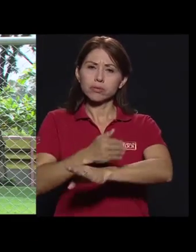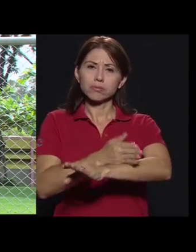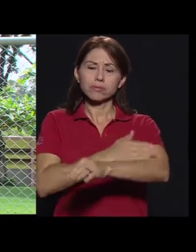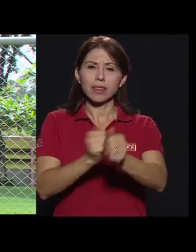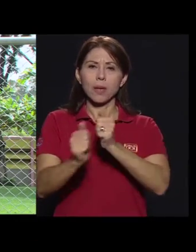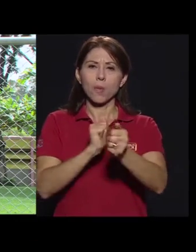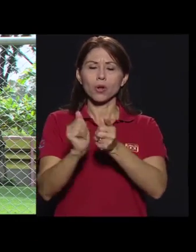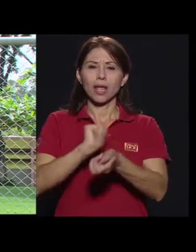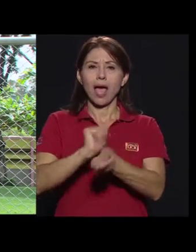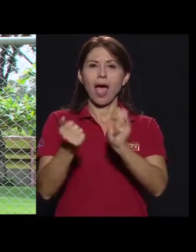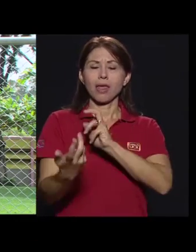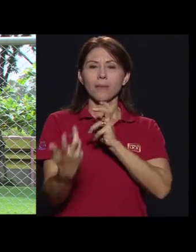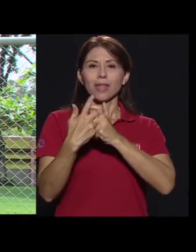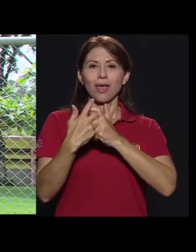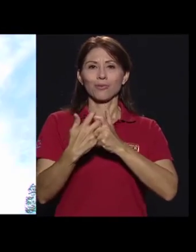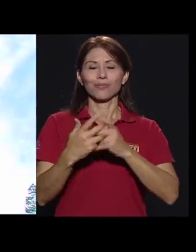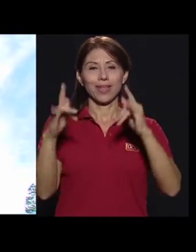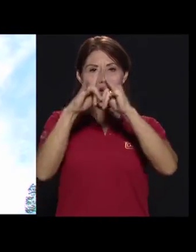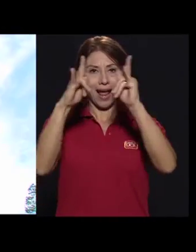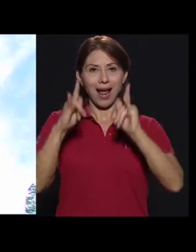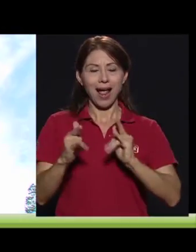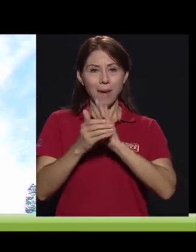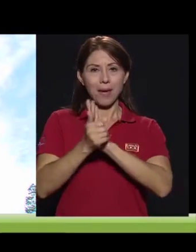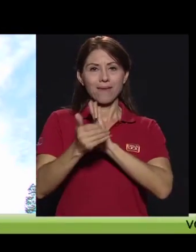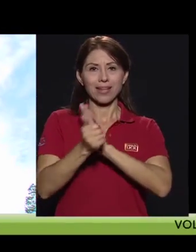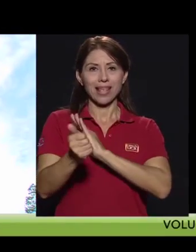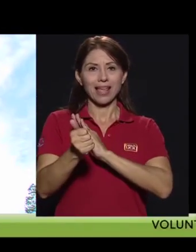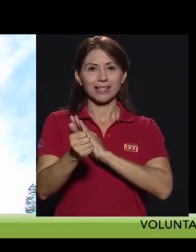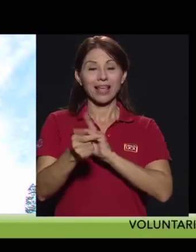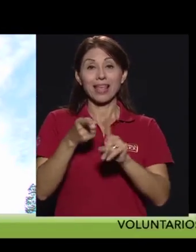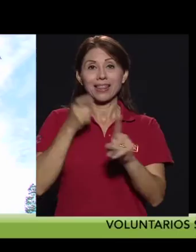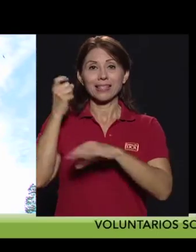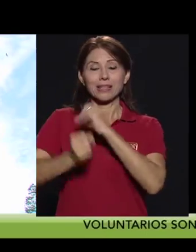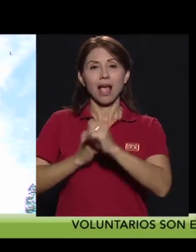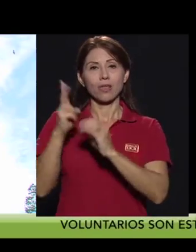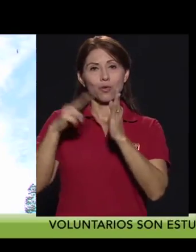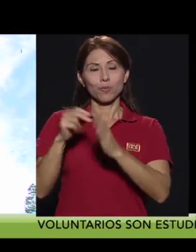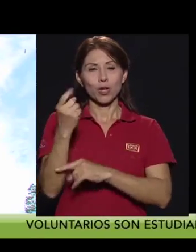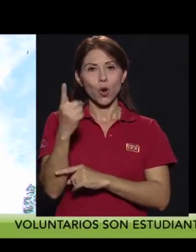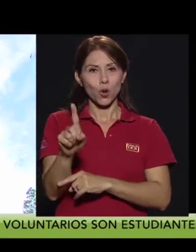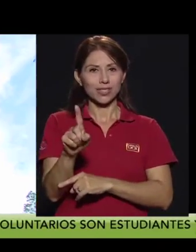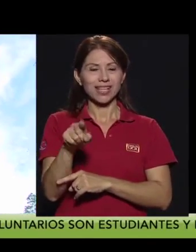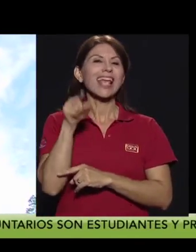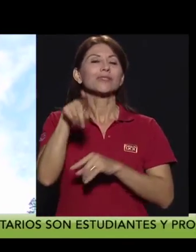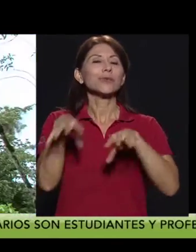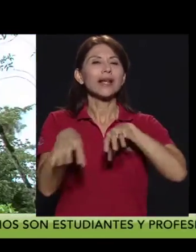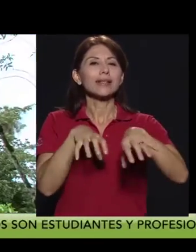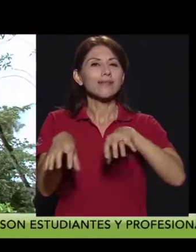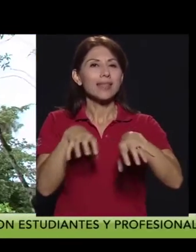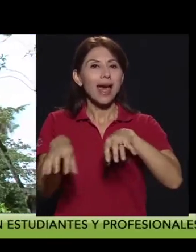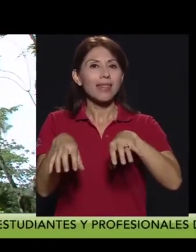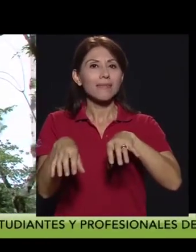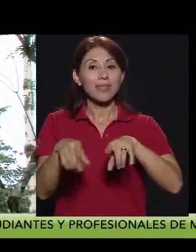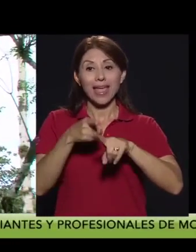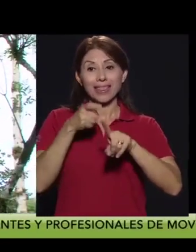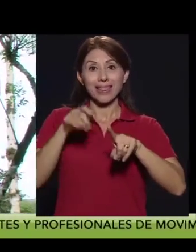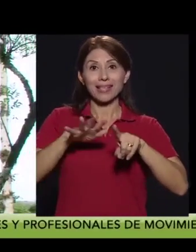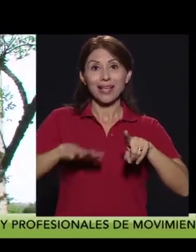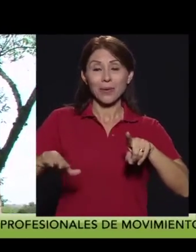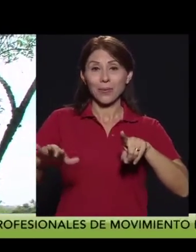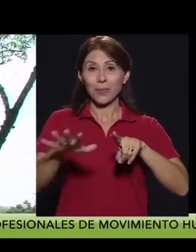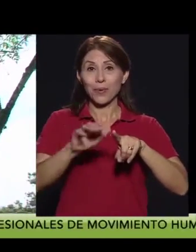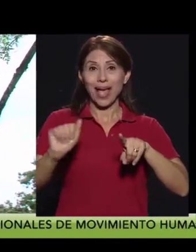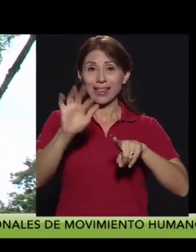deporte adaptado. El Camp Abilities o Campamento Abilidades se convirtió desde el 2011 en un espacio que, desde la sede del